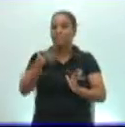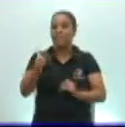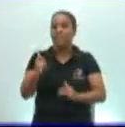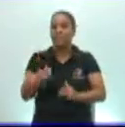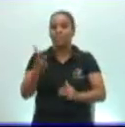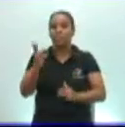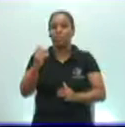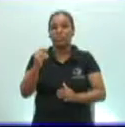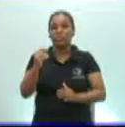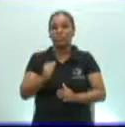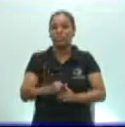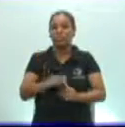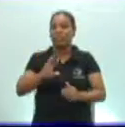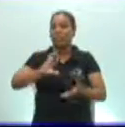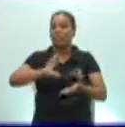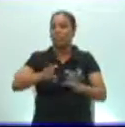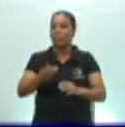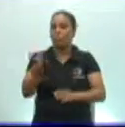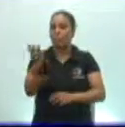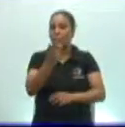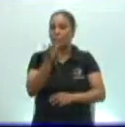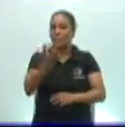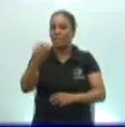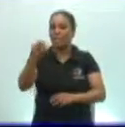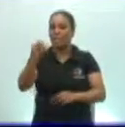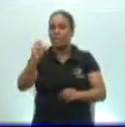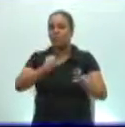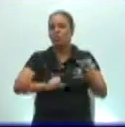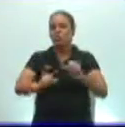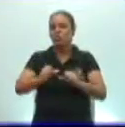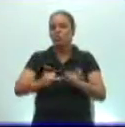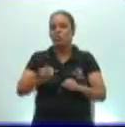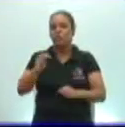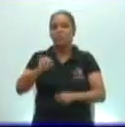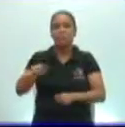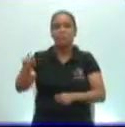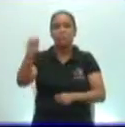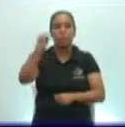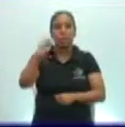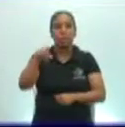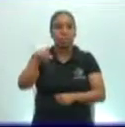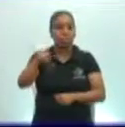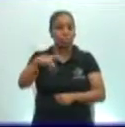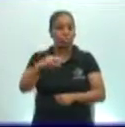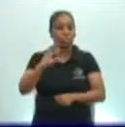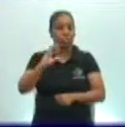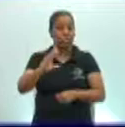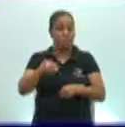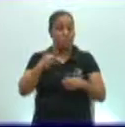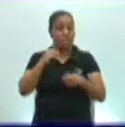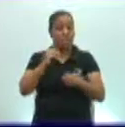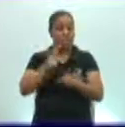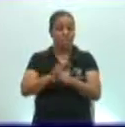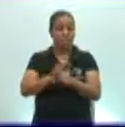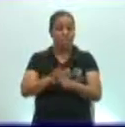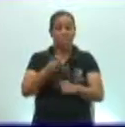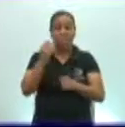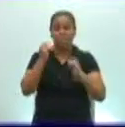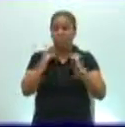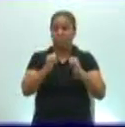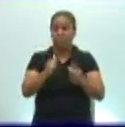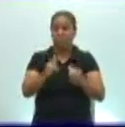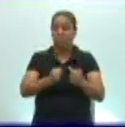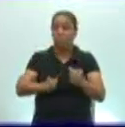la composición de 3 sustancias moleculares. Y ustedes lo que van a hacer es, a partir de dicha información y utilizando la